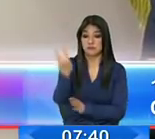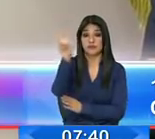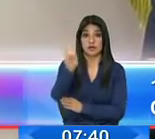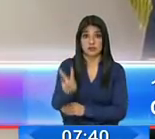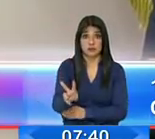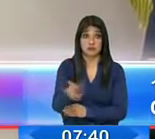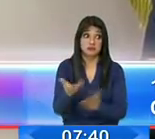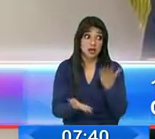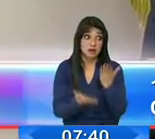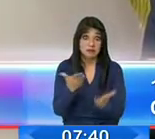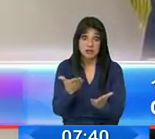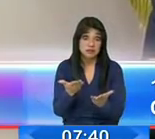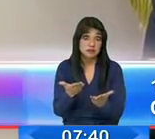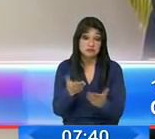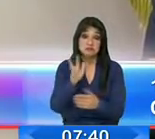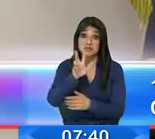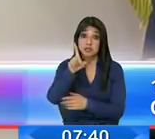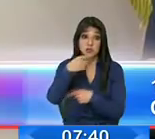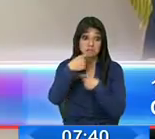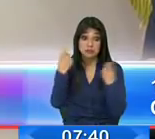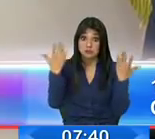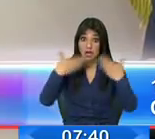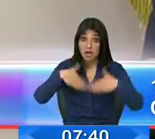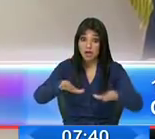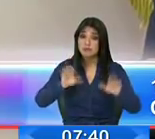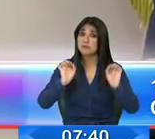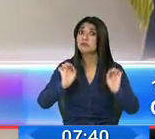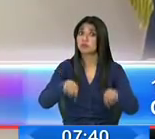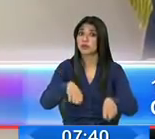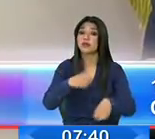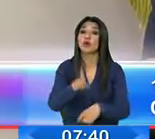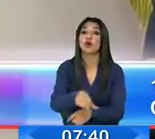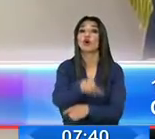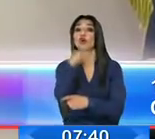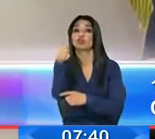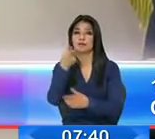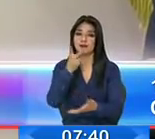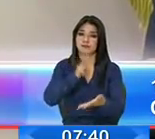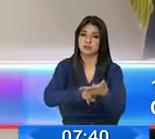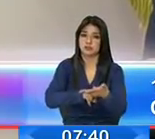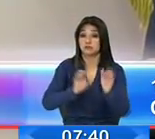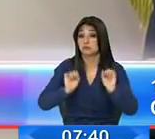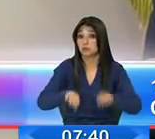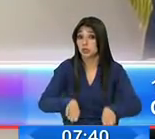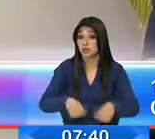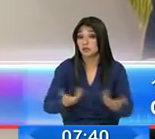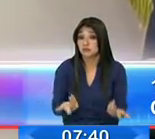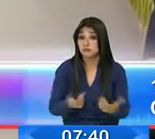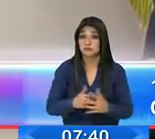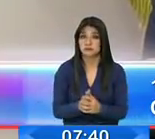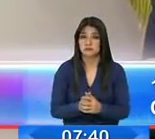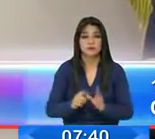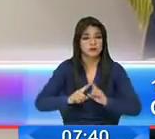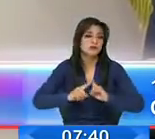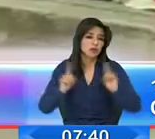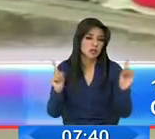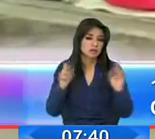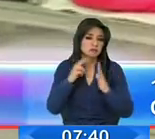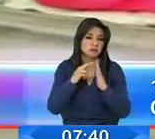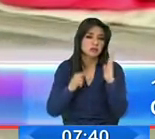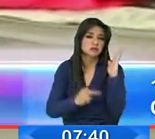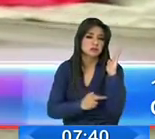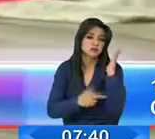pueda, después del 31 de marzo, lograr y obtener otra visa. Obviamente las condiciones van a ser distintas. Por